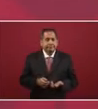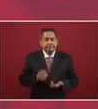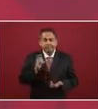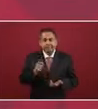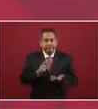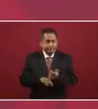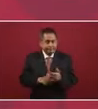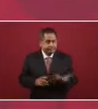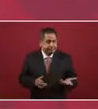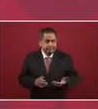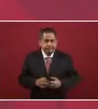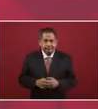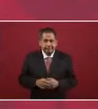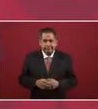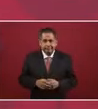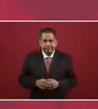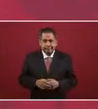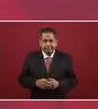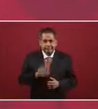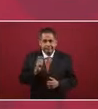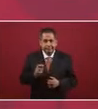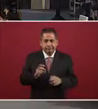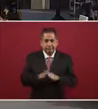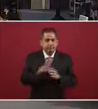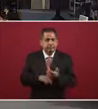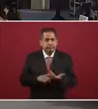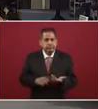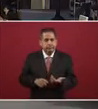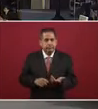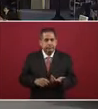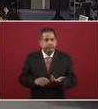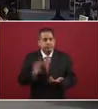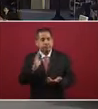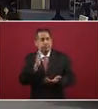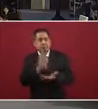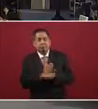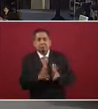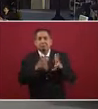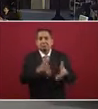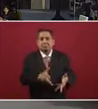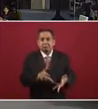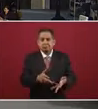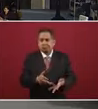¿qué es lo que se va a ganar